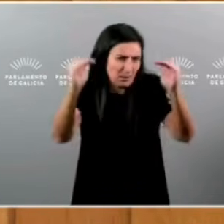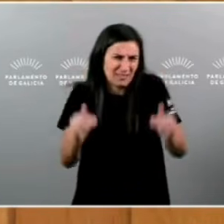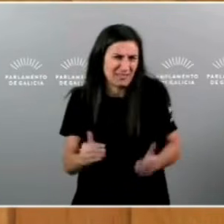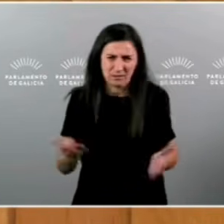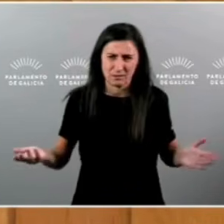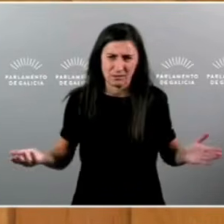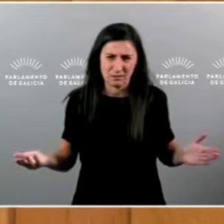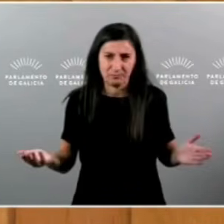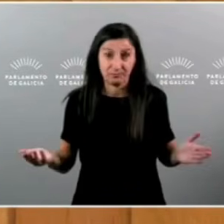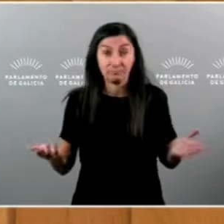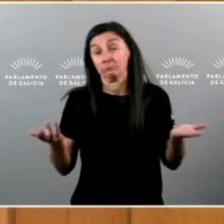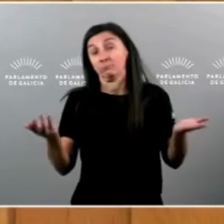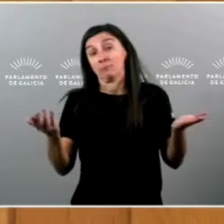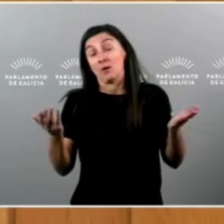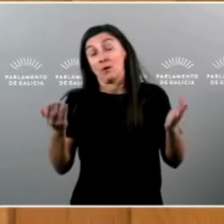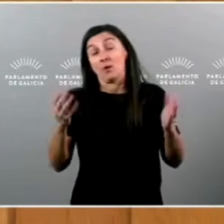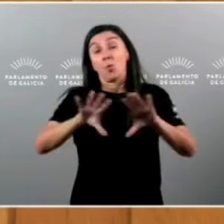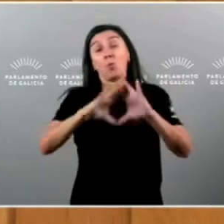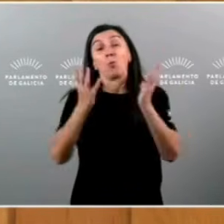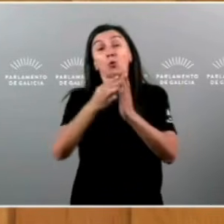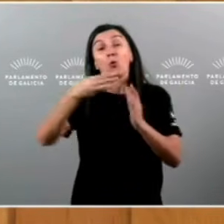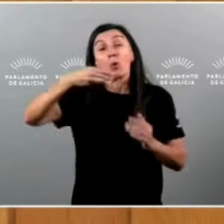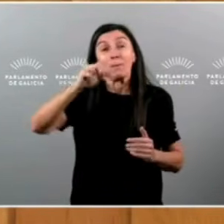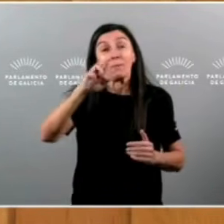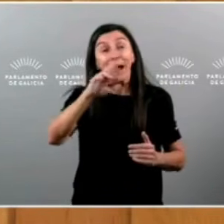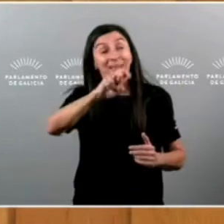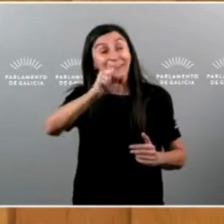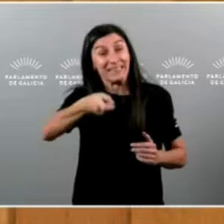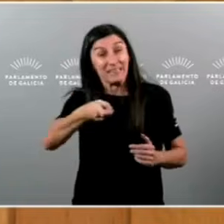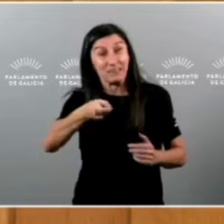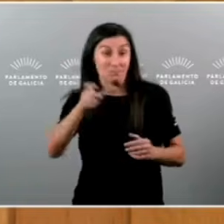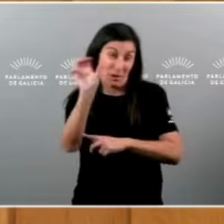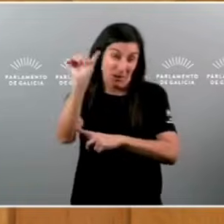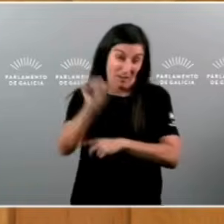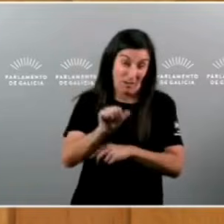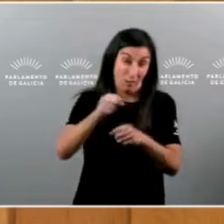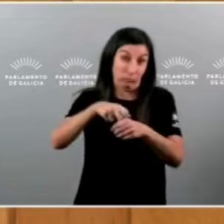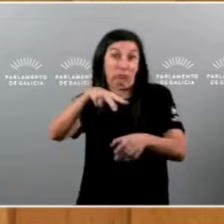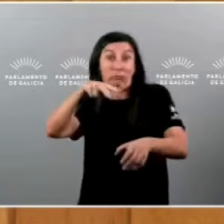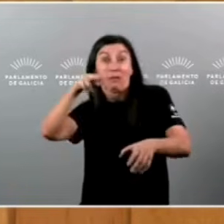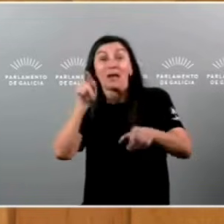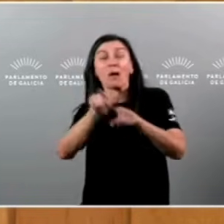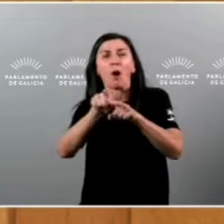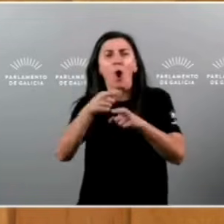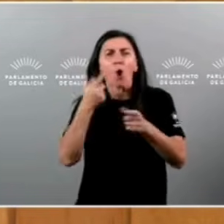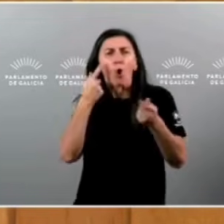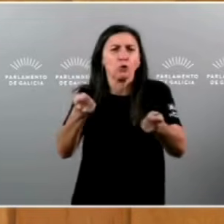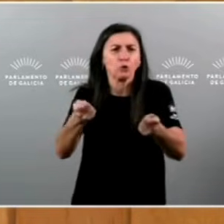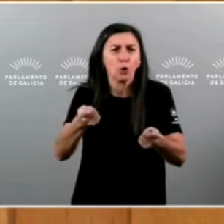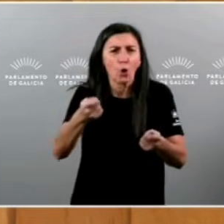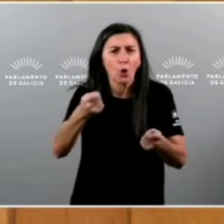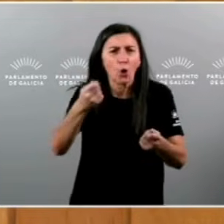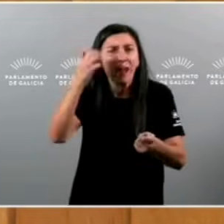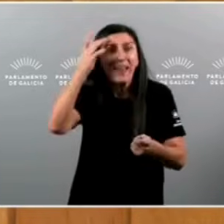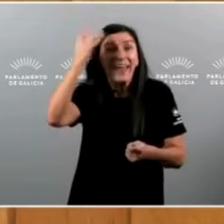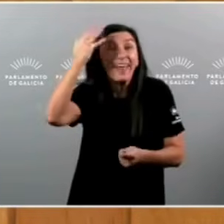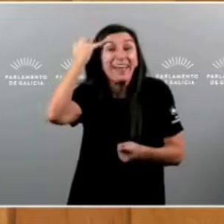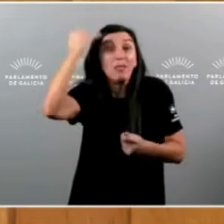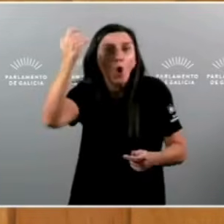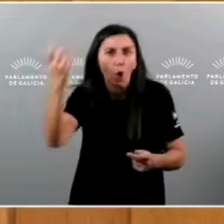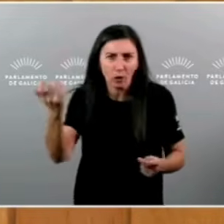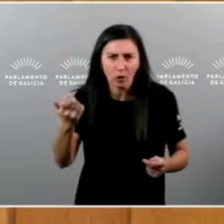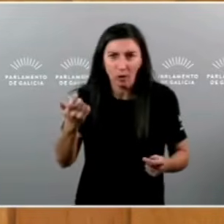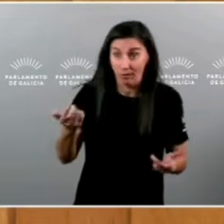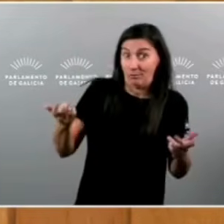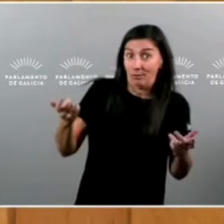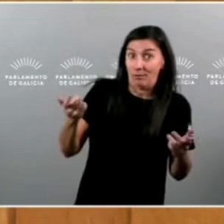Por suposto, no mundo de Matrix, volvimos a escoitalo agora do Partido Popular, pois control ideolóxico e falarlles da sexualidade